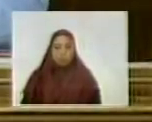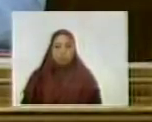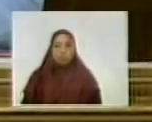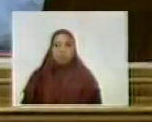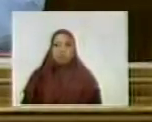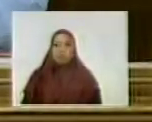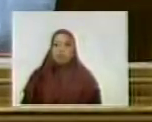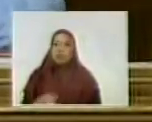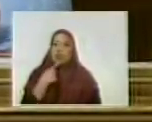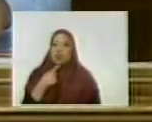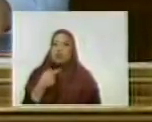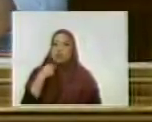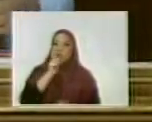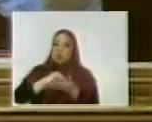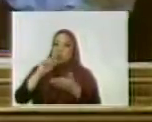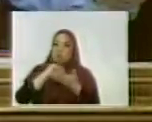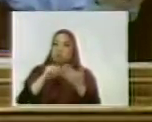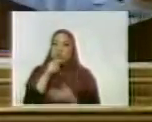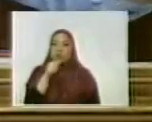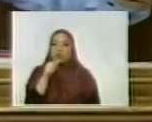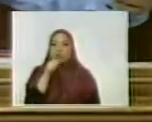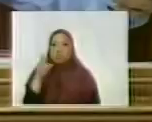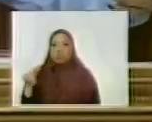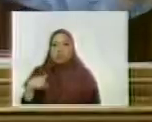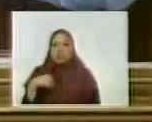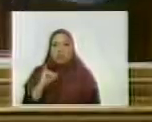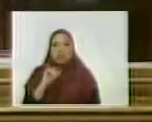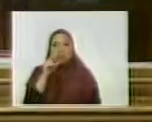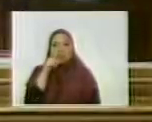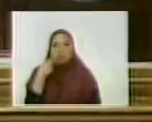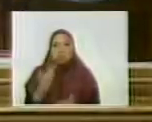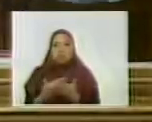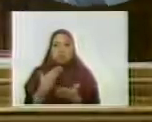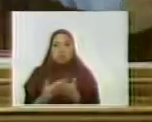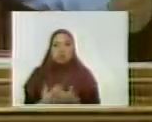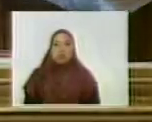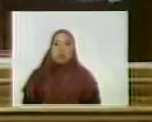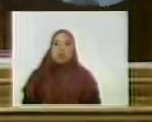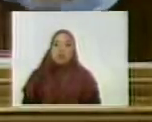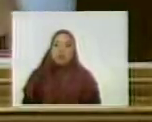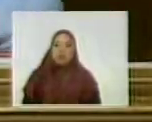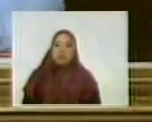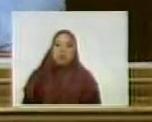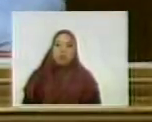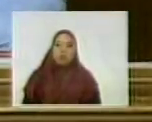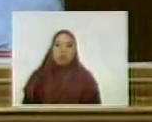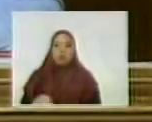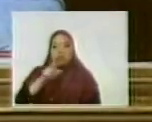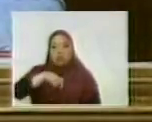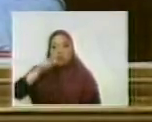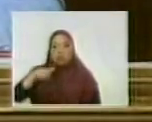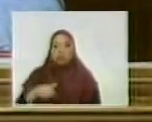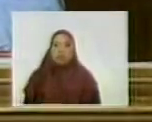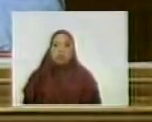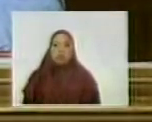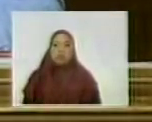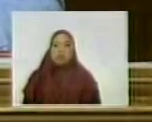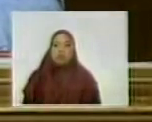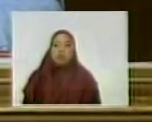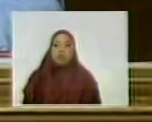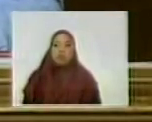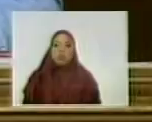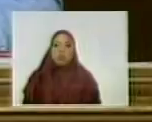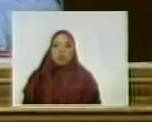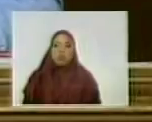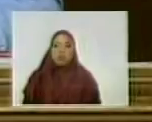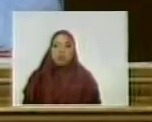dice el reglamento que nosotros tenemos aquí, yo tengo una propuesta de moción de urgencia de...